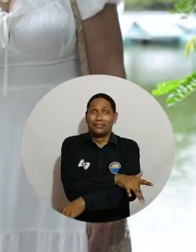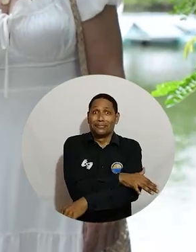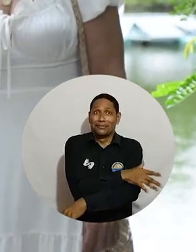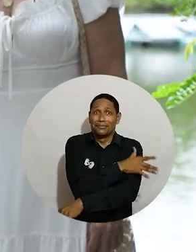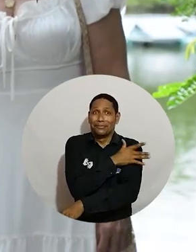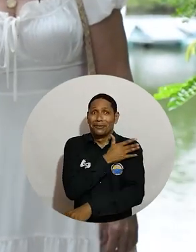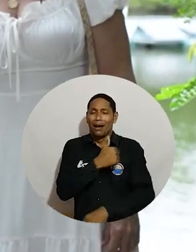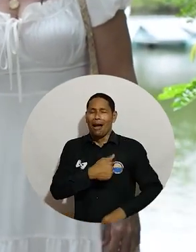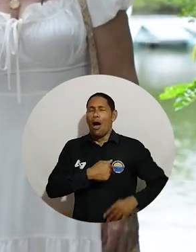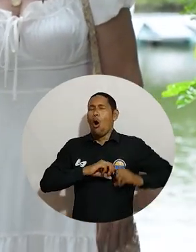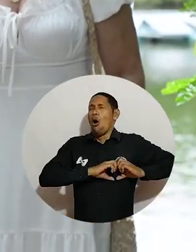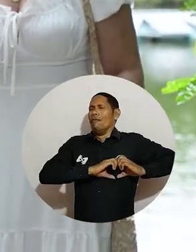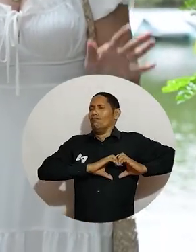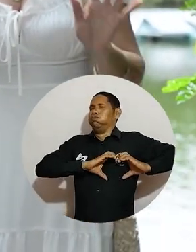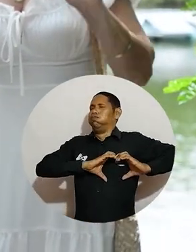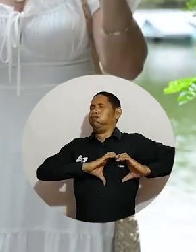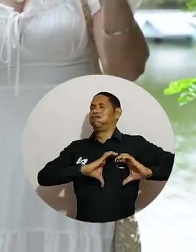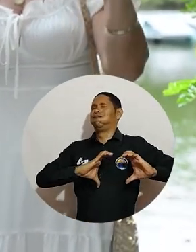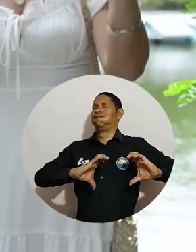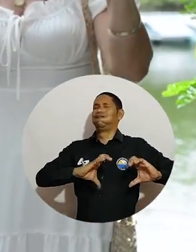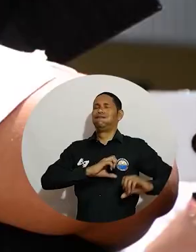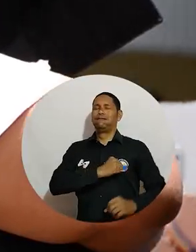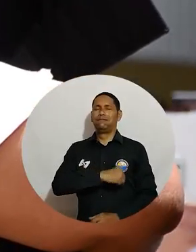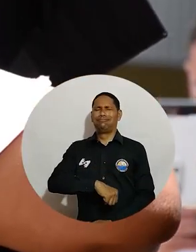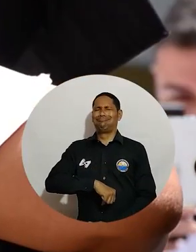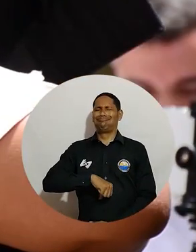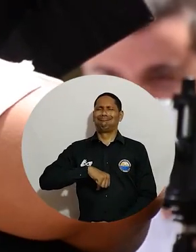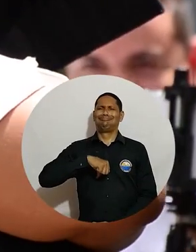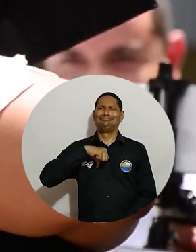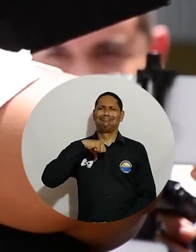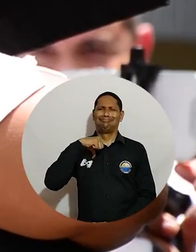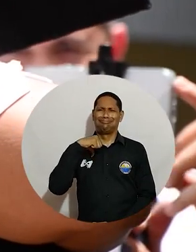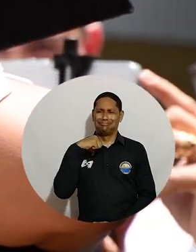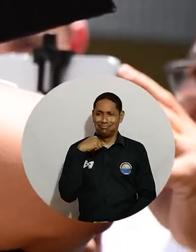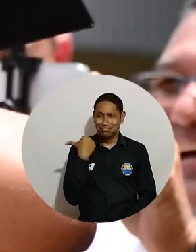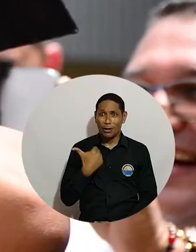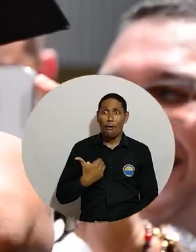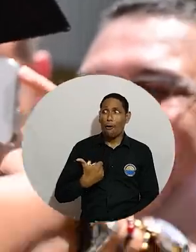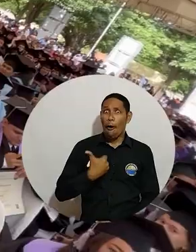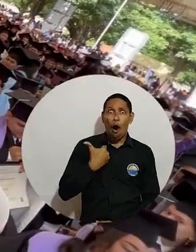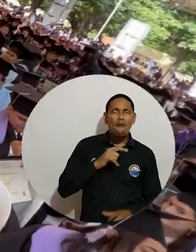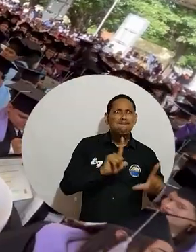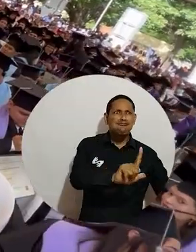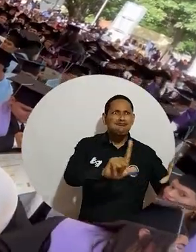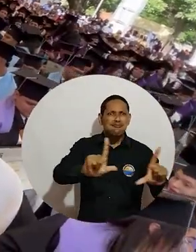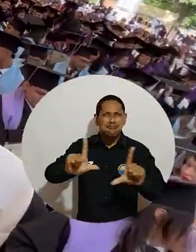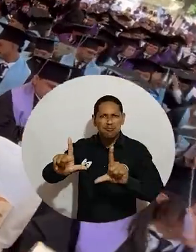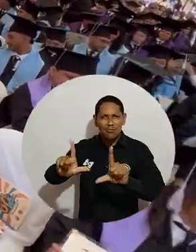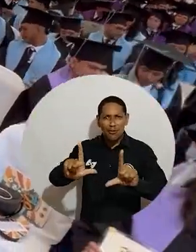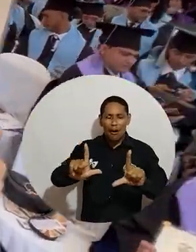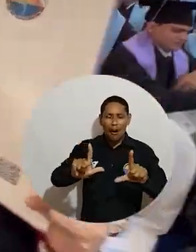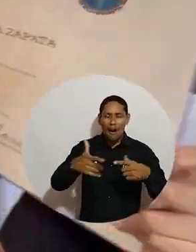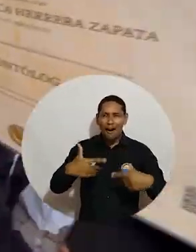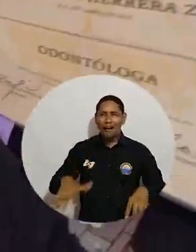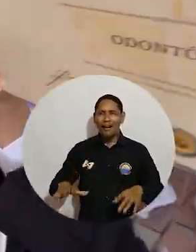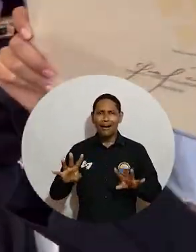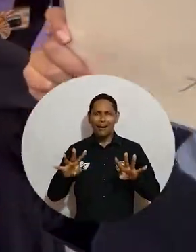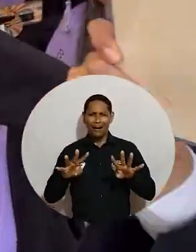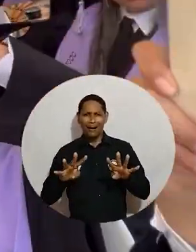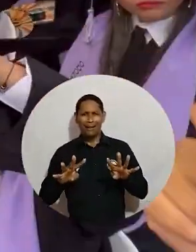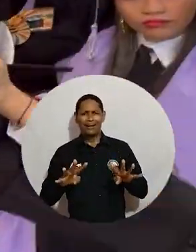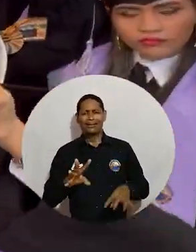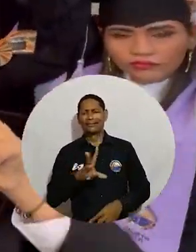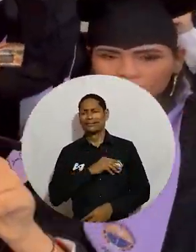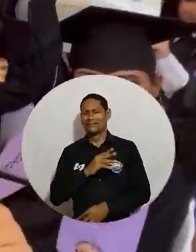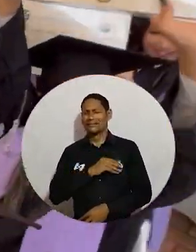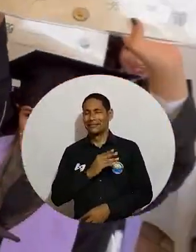Las emociones y corazones hinchados de orgullo se hicieron notar en los familiares de los jóvenes que recibieron sus títulos como